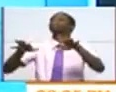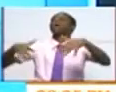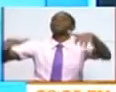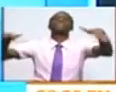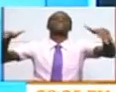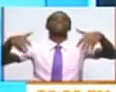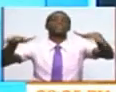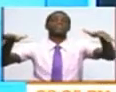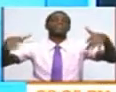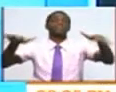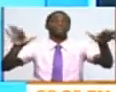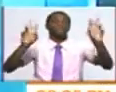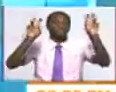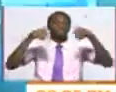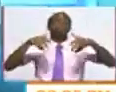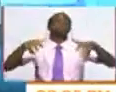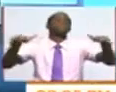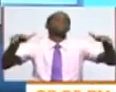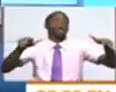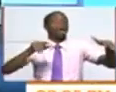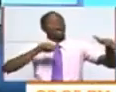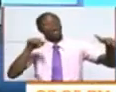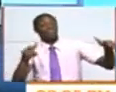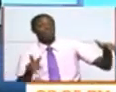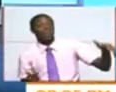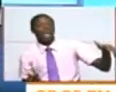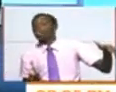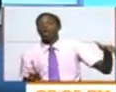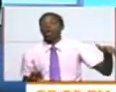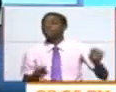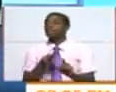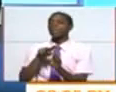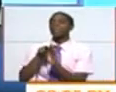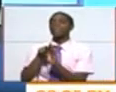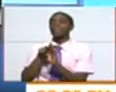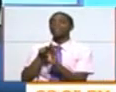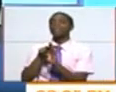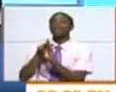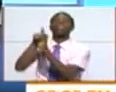dispersan. Cuando se trata de Venezuela, ¿qué hacen?